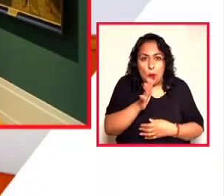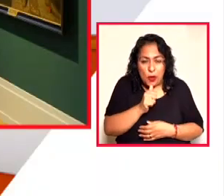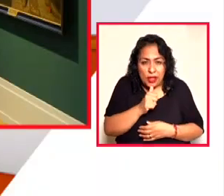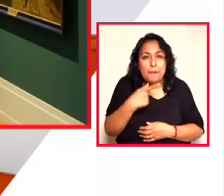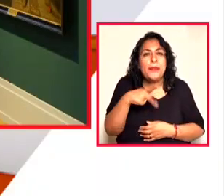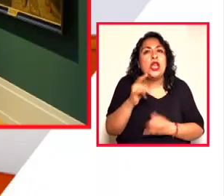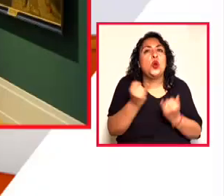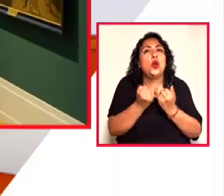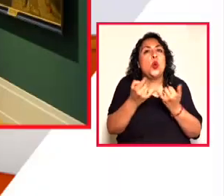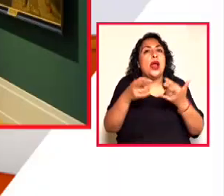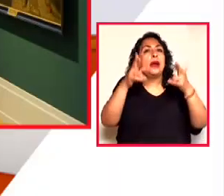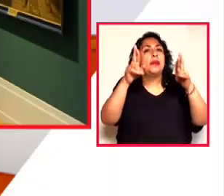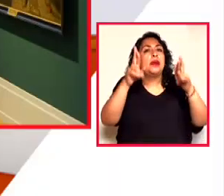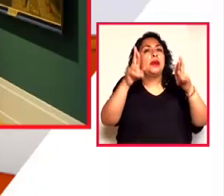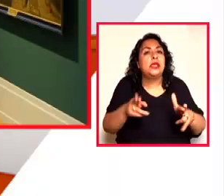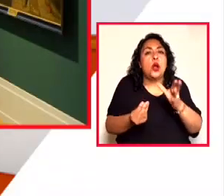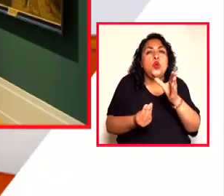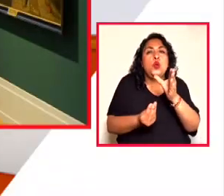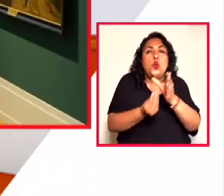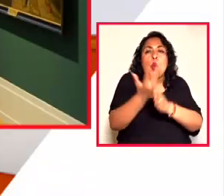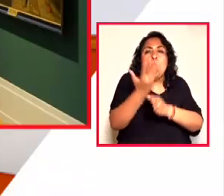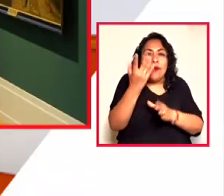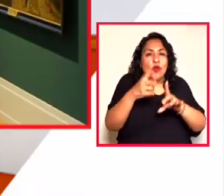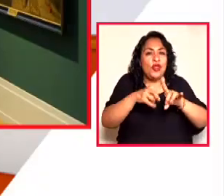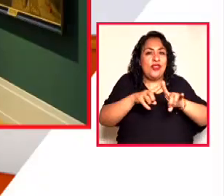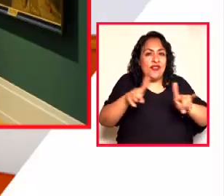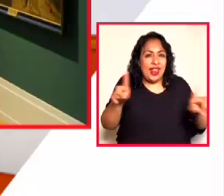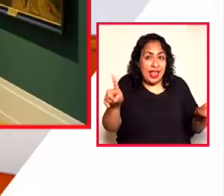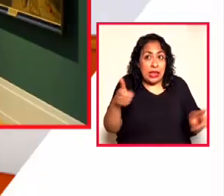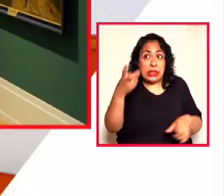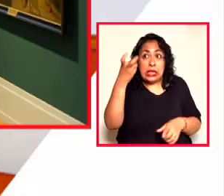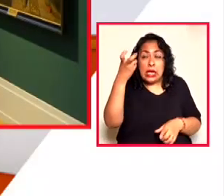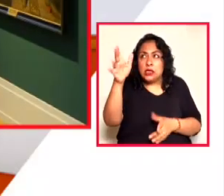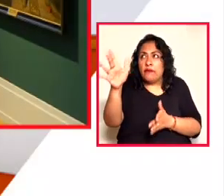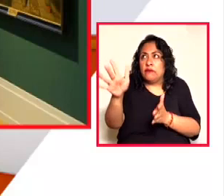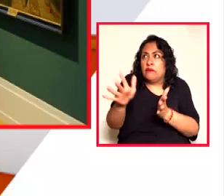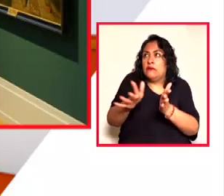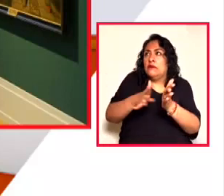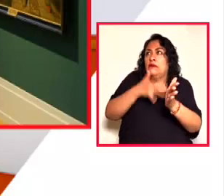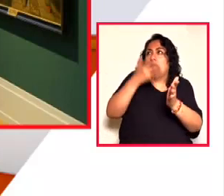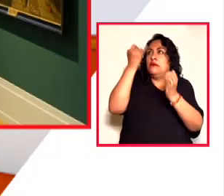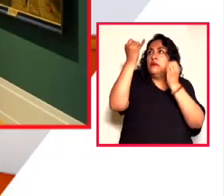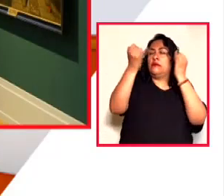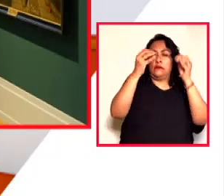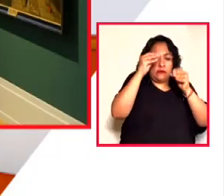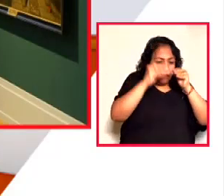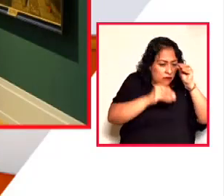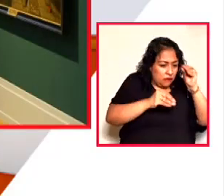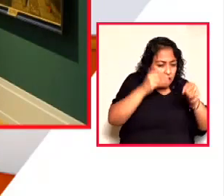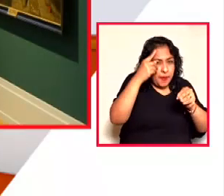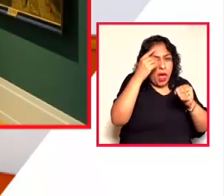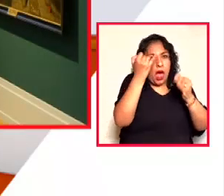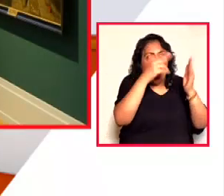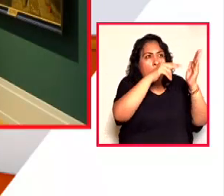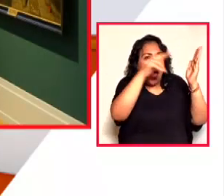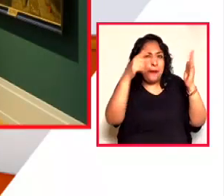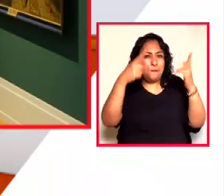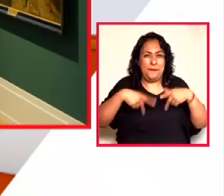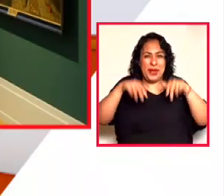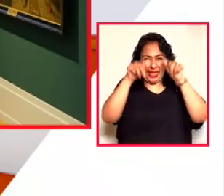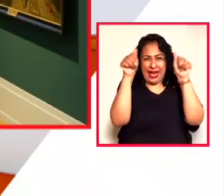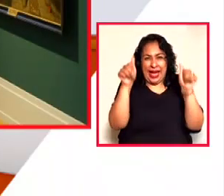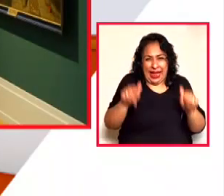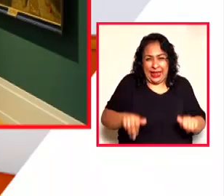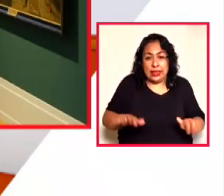lo nuevo, lo diferente. Y esto era una fuente de inspiración y atracción para la creación de los artistas. El gran